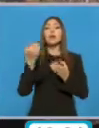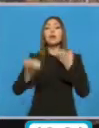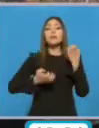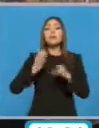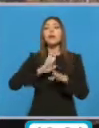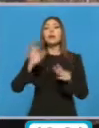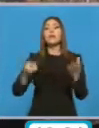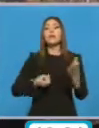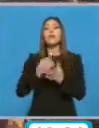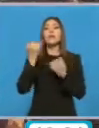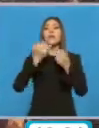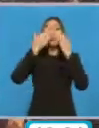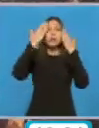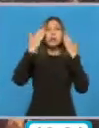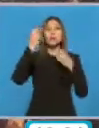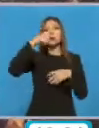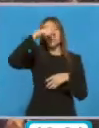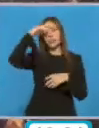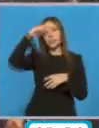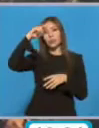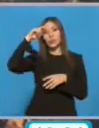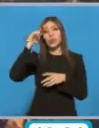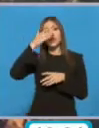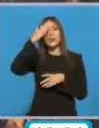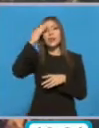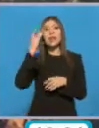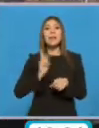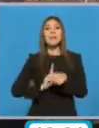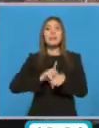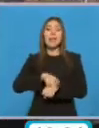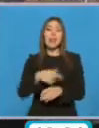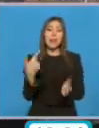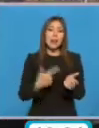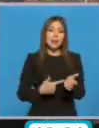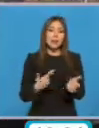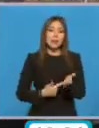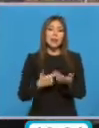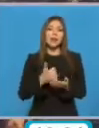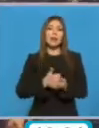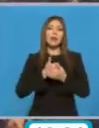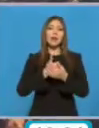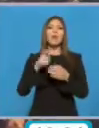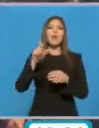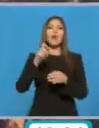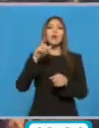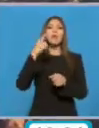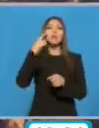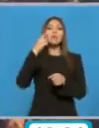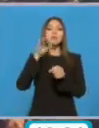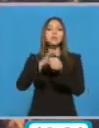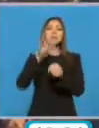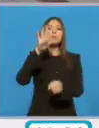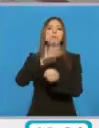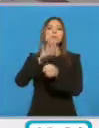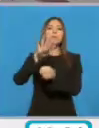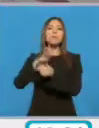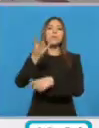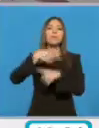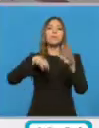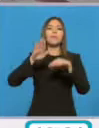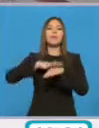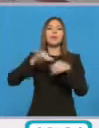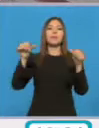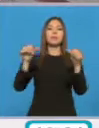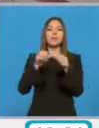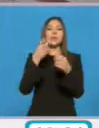ahí estás sudando y si es una piel con tendencia a grasa, se van a obstruir los poros y va a haber más brotes. Con esto además